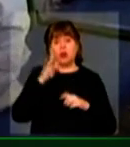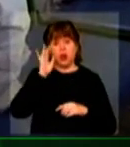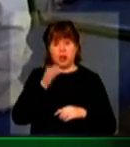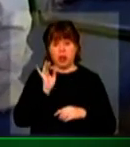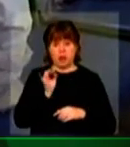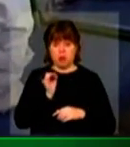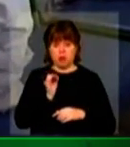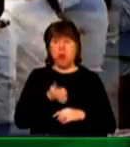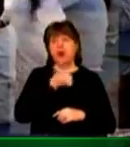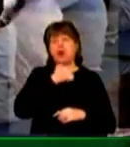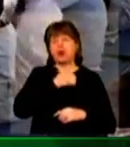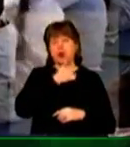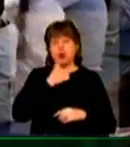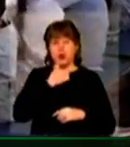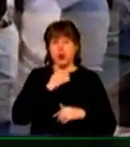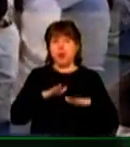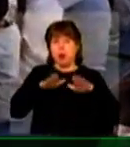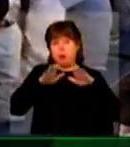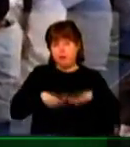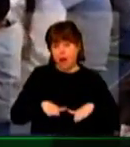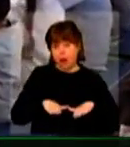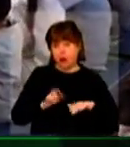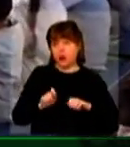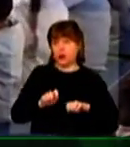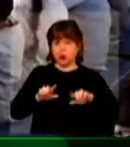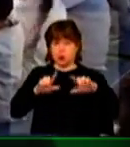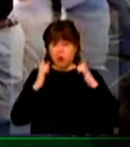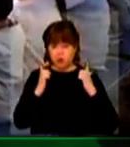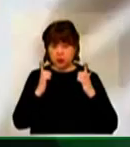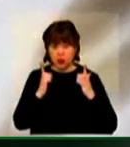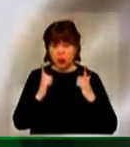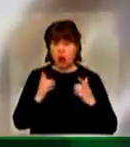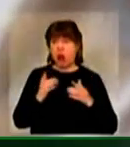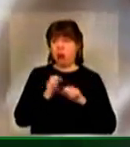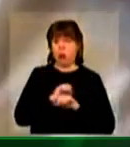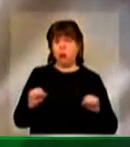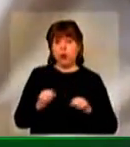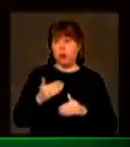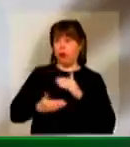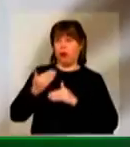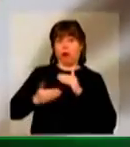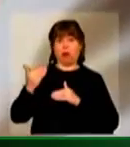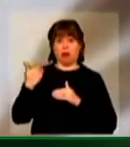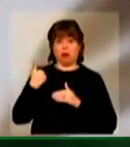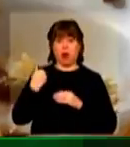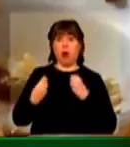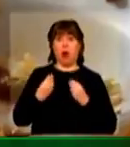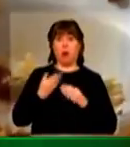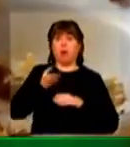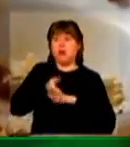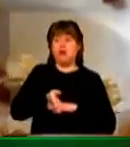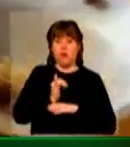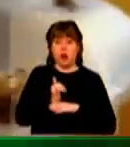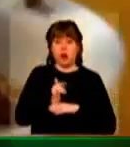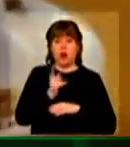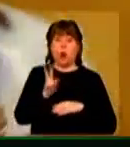solución, francamente, porque el paro tiene el efecto sorpresa, nosotros no podemos adelantar quién concurre y quién no concurre, se soluciona a